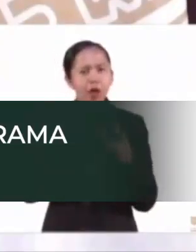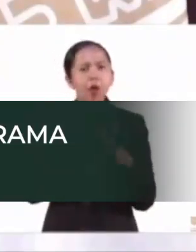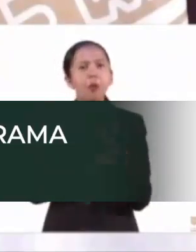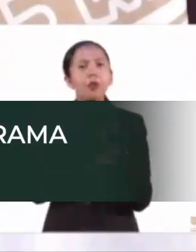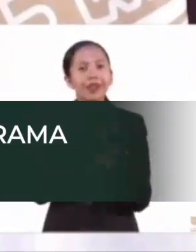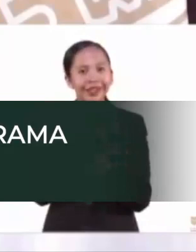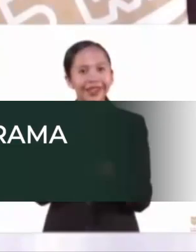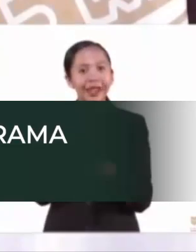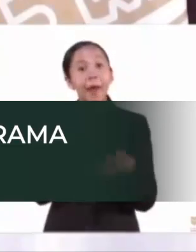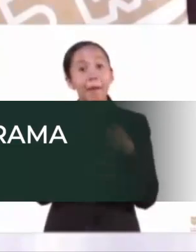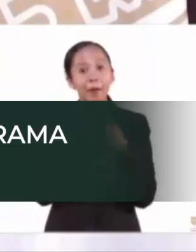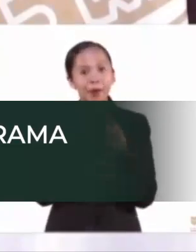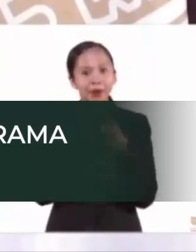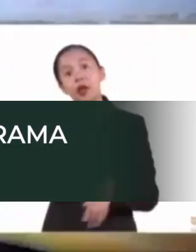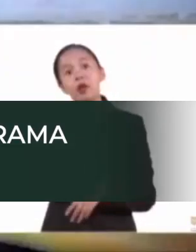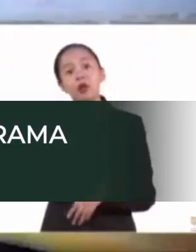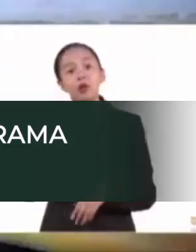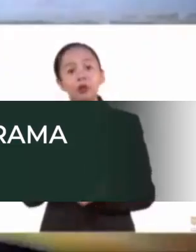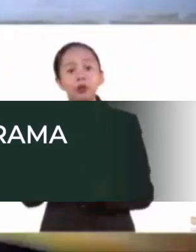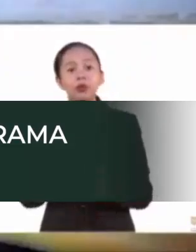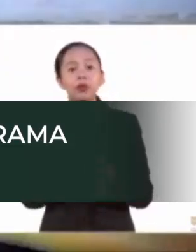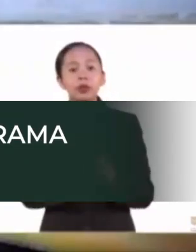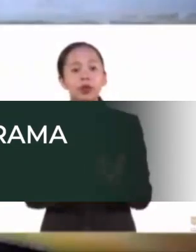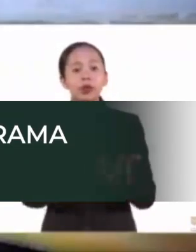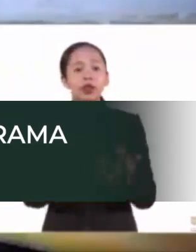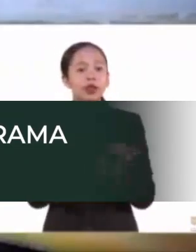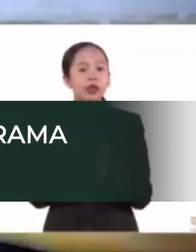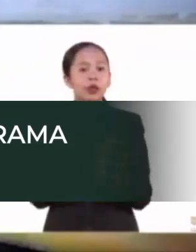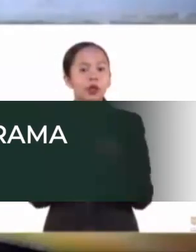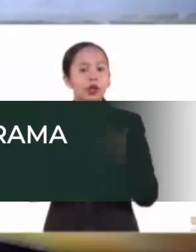en 72 días de trabajo se han atendido a